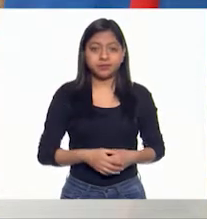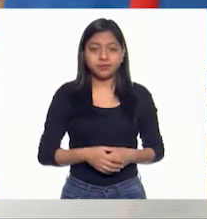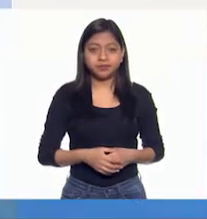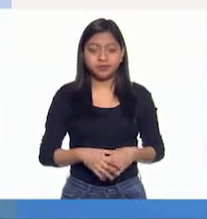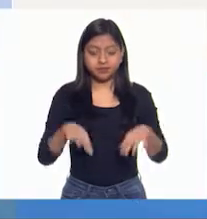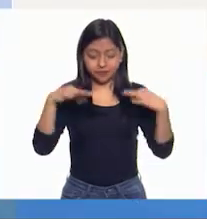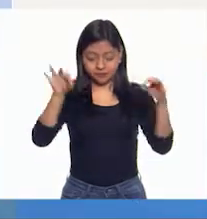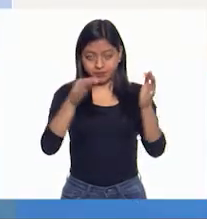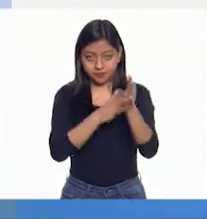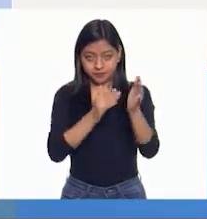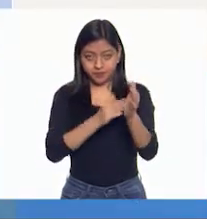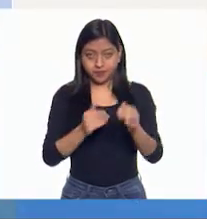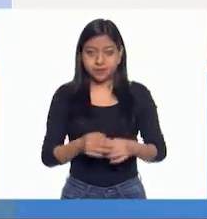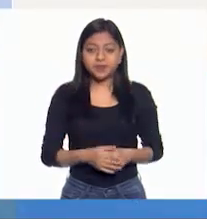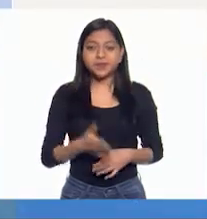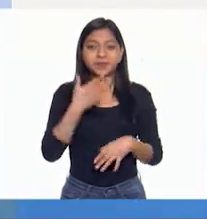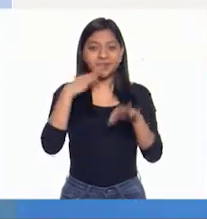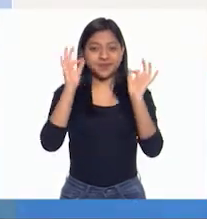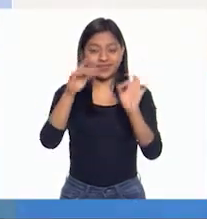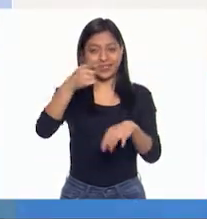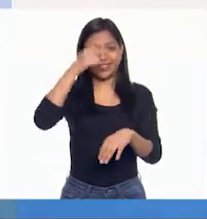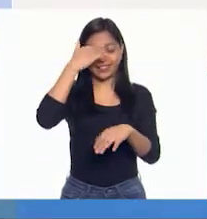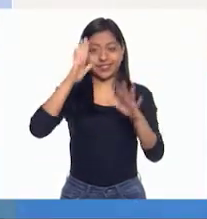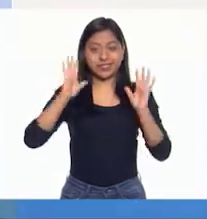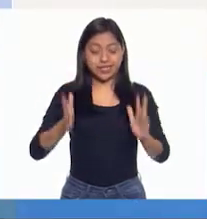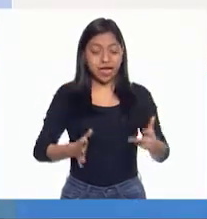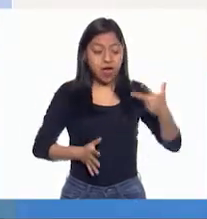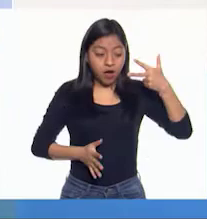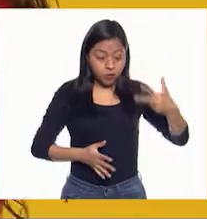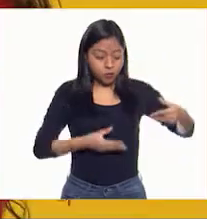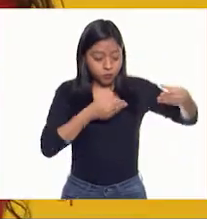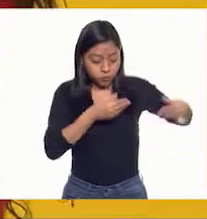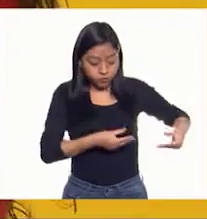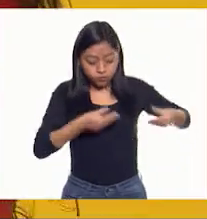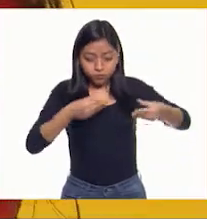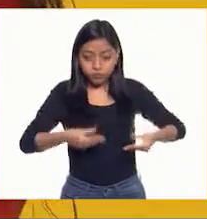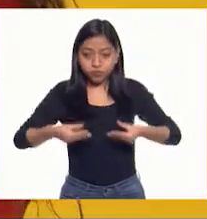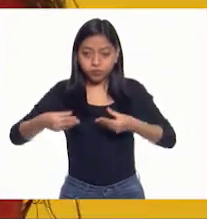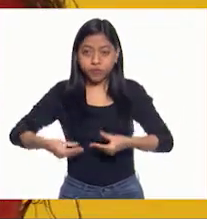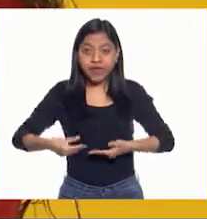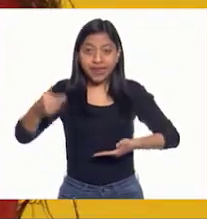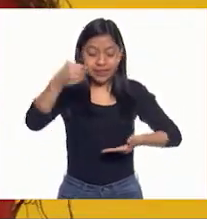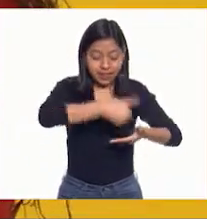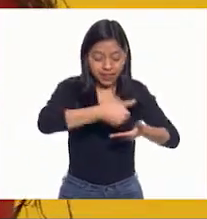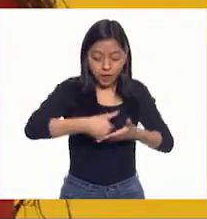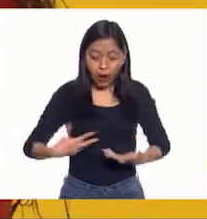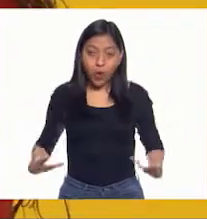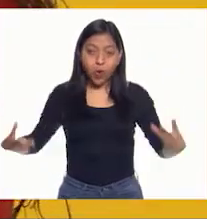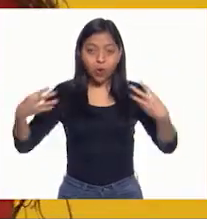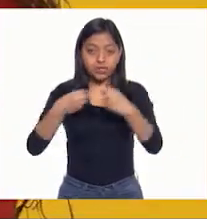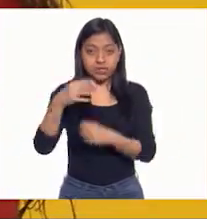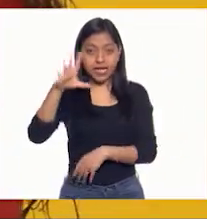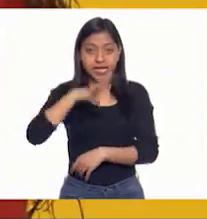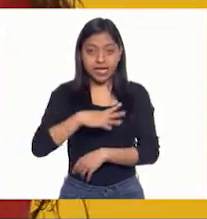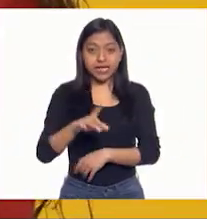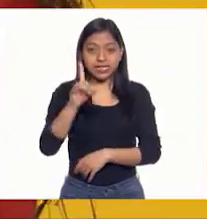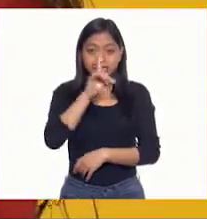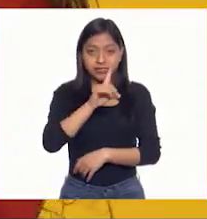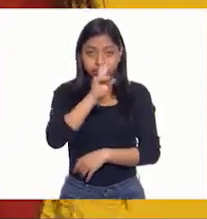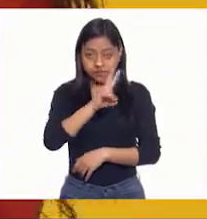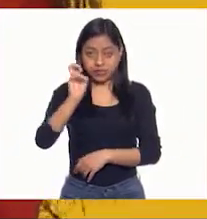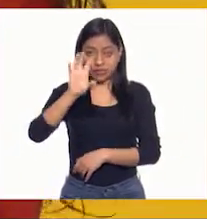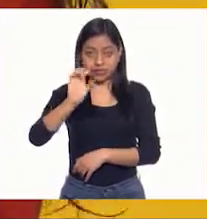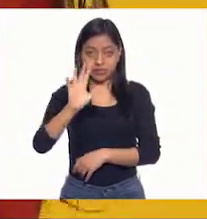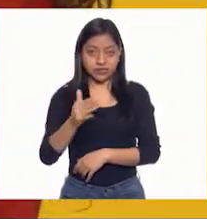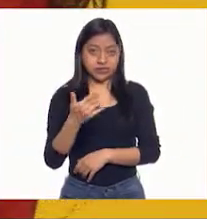256. Excelente. Ya sabemos que en 8 paquetes hay 256 hojas. Es cierto.